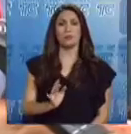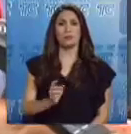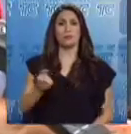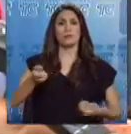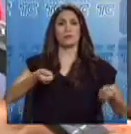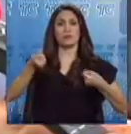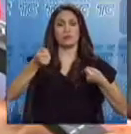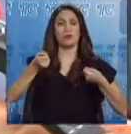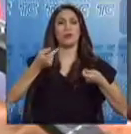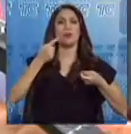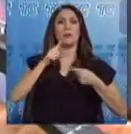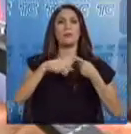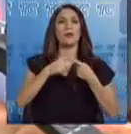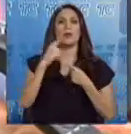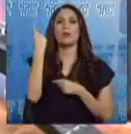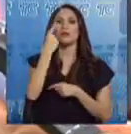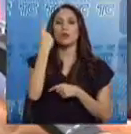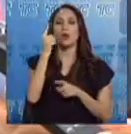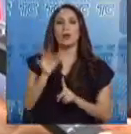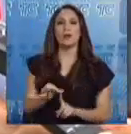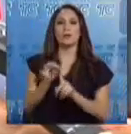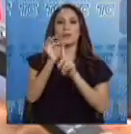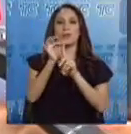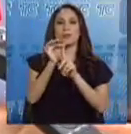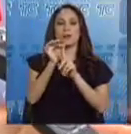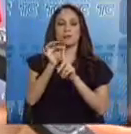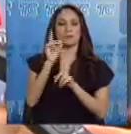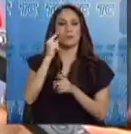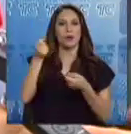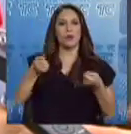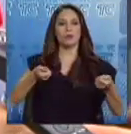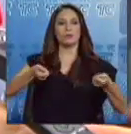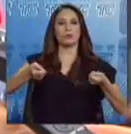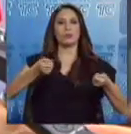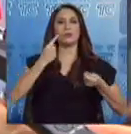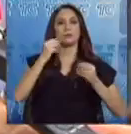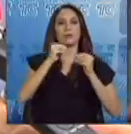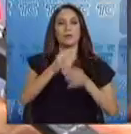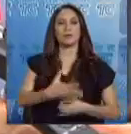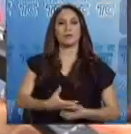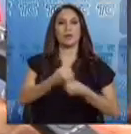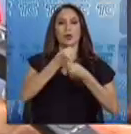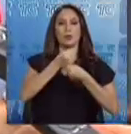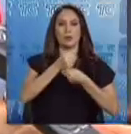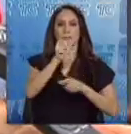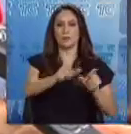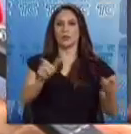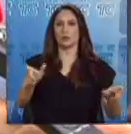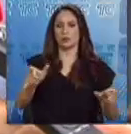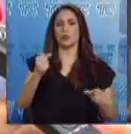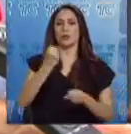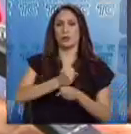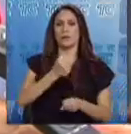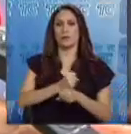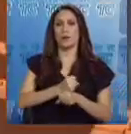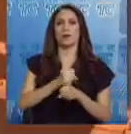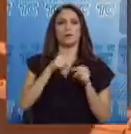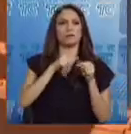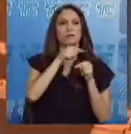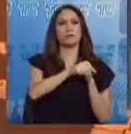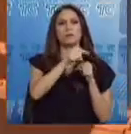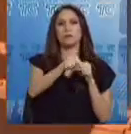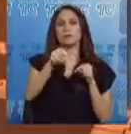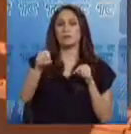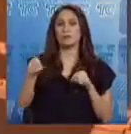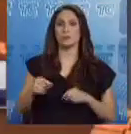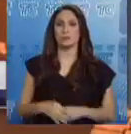movilizando vehículos tácticos. Son vehículos tácticos que permiten la seguridad del personal que va a intervenir en ciertas áreas.